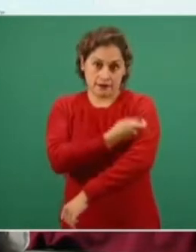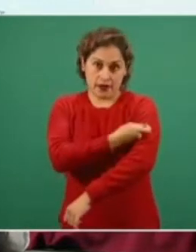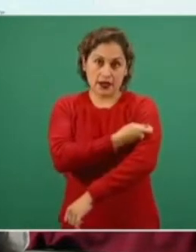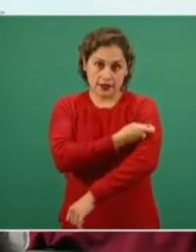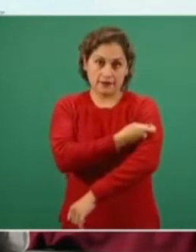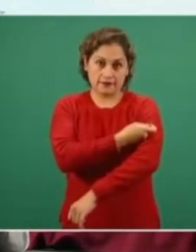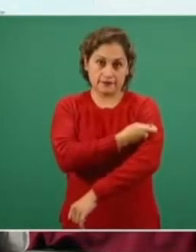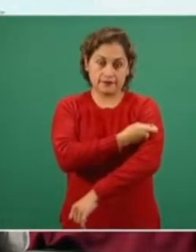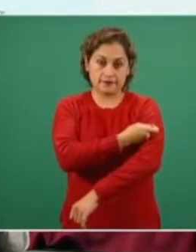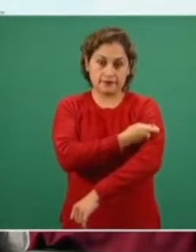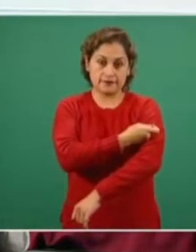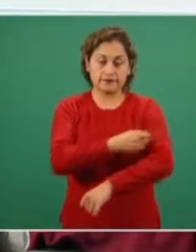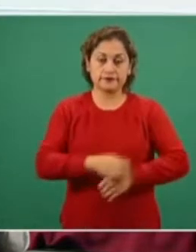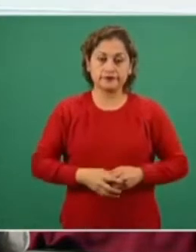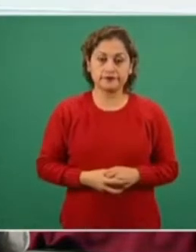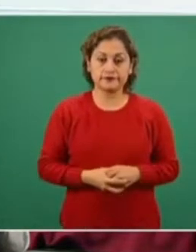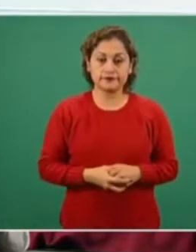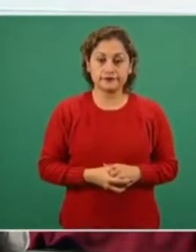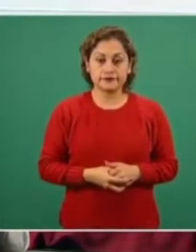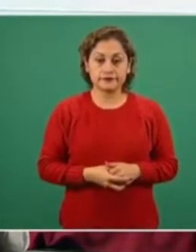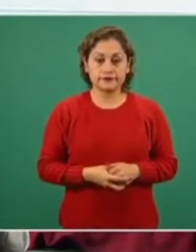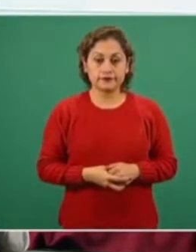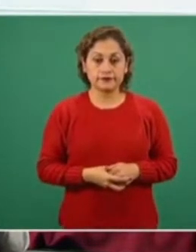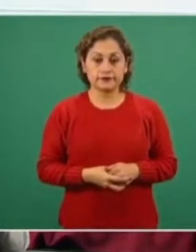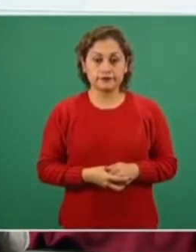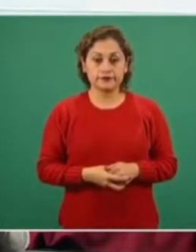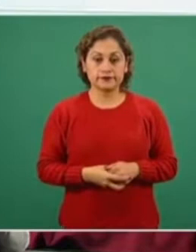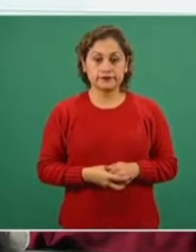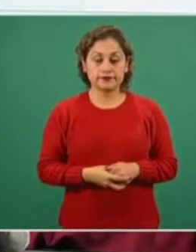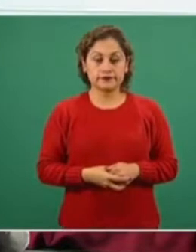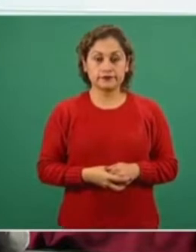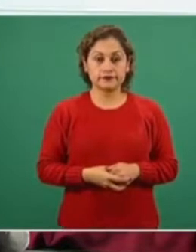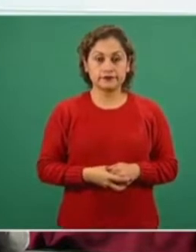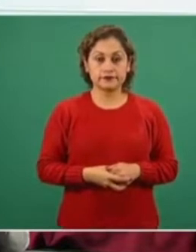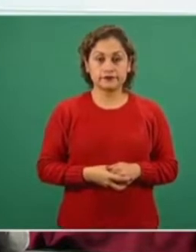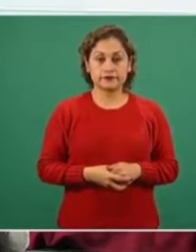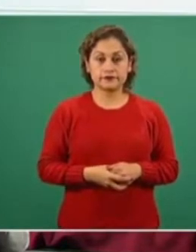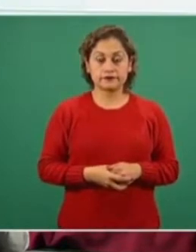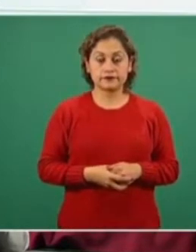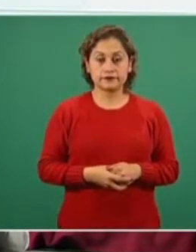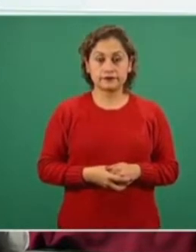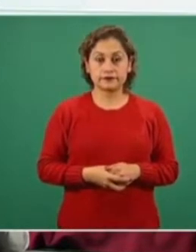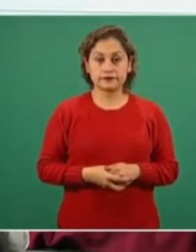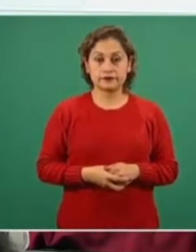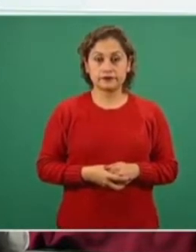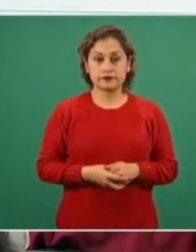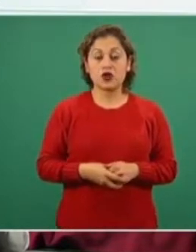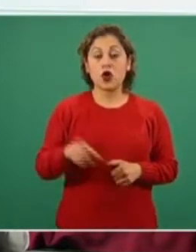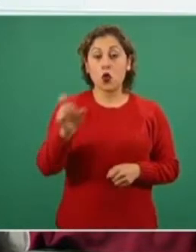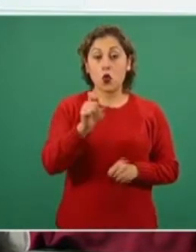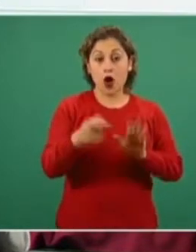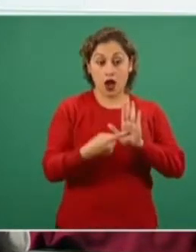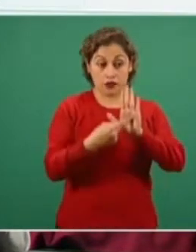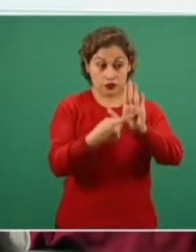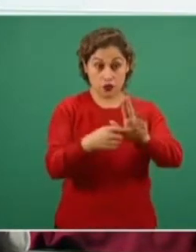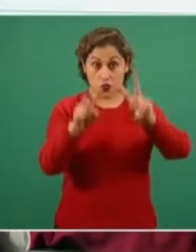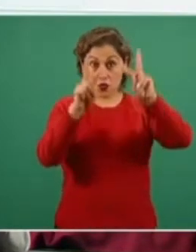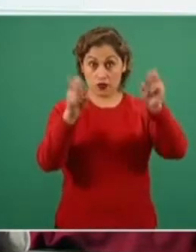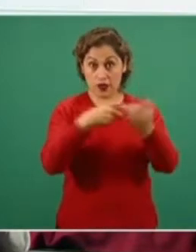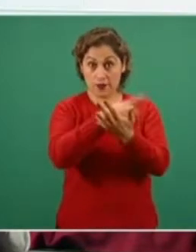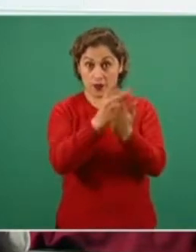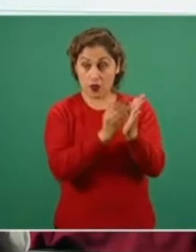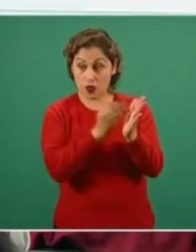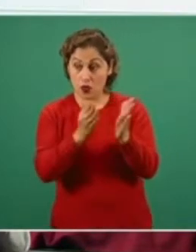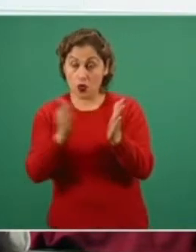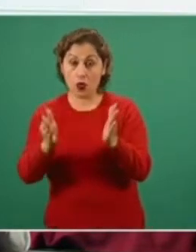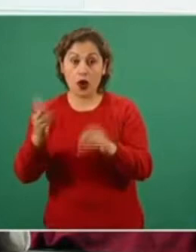tenían programadas, y como también se mencionó cuando se presentó el operativo, se tiene pensado